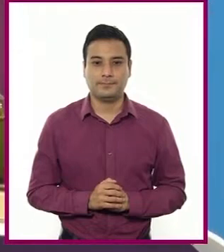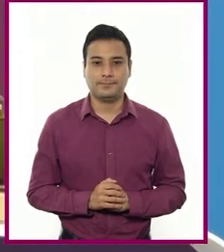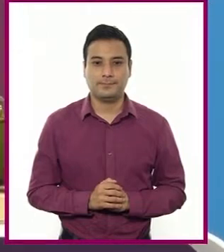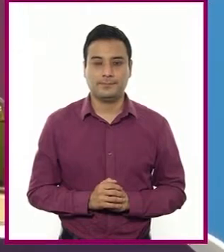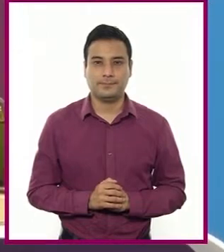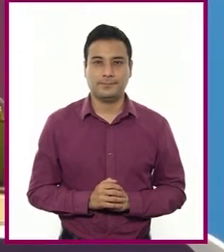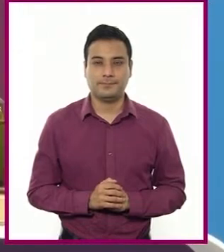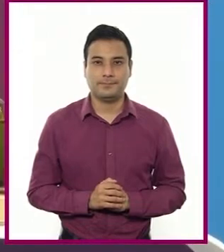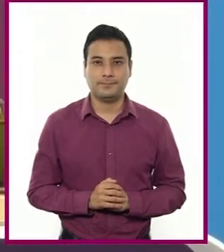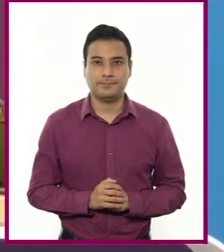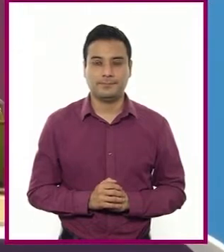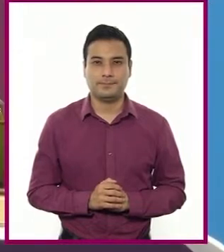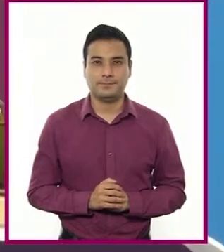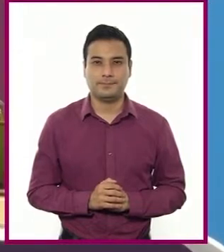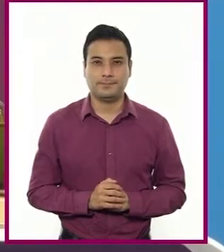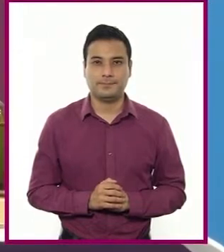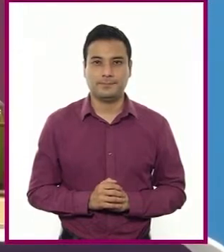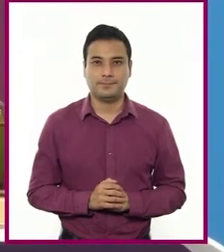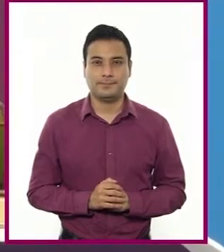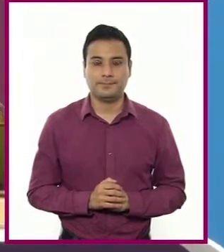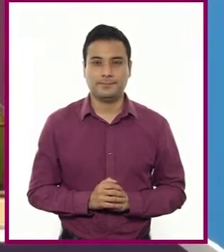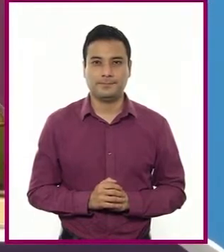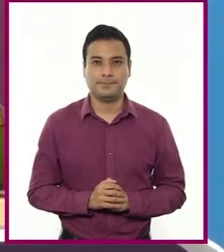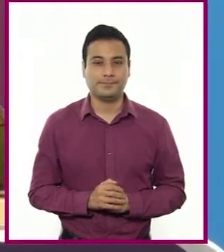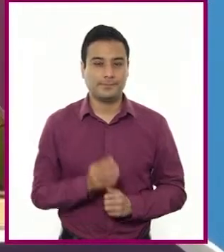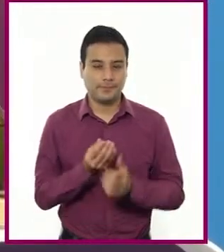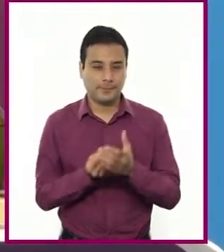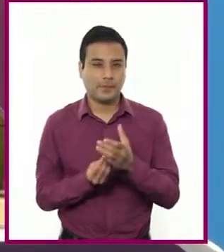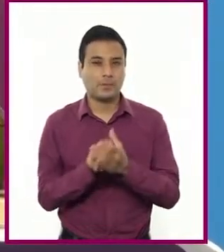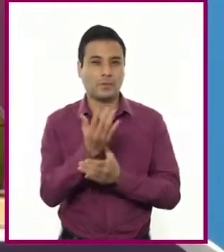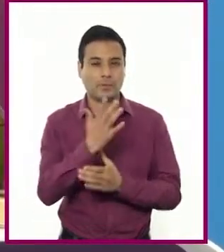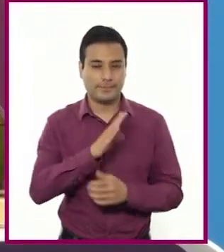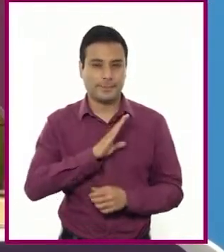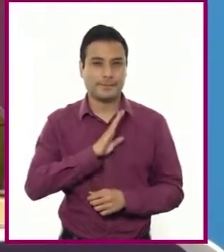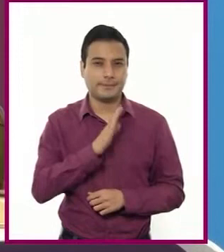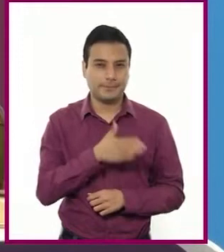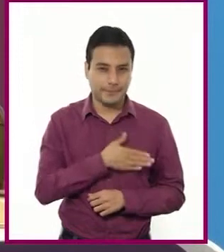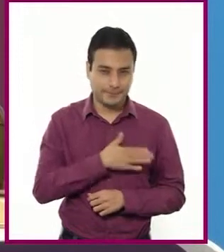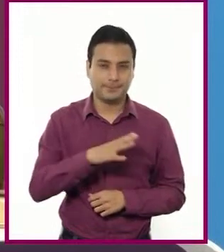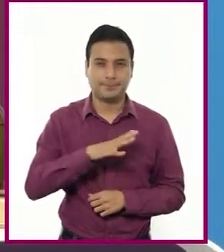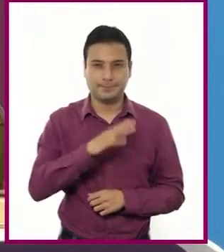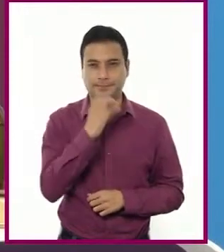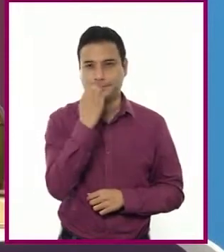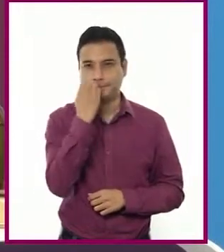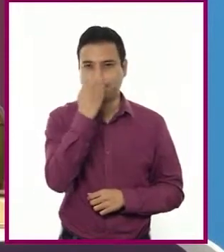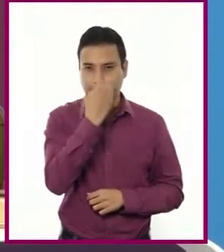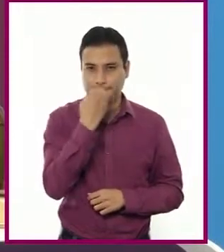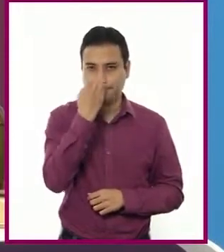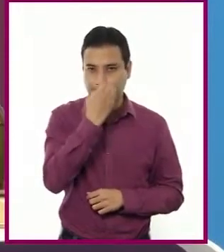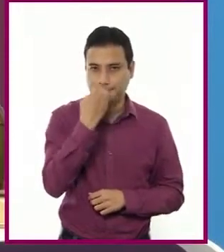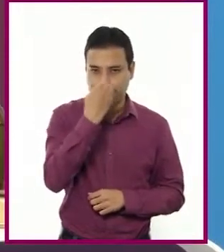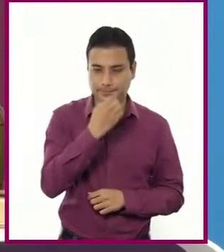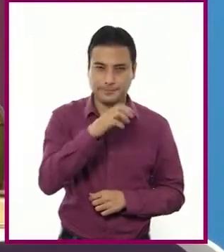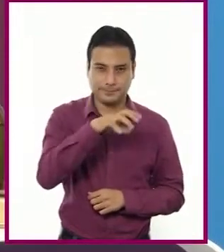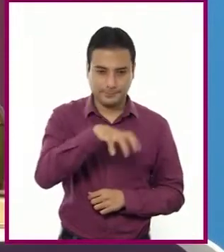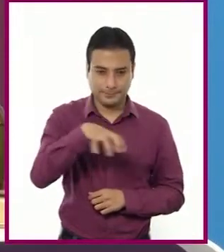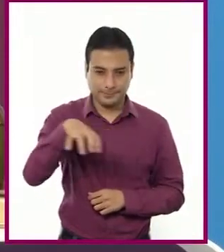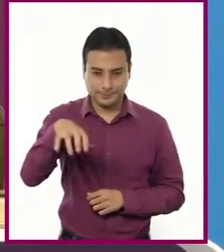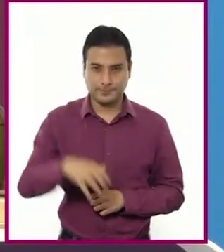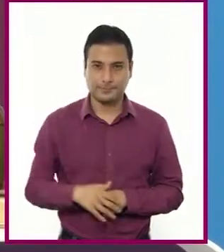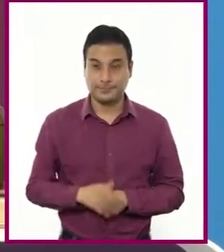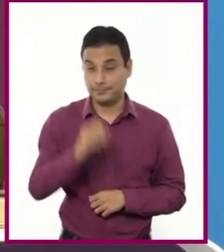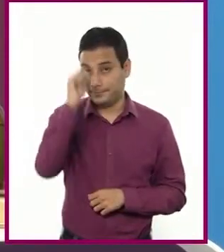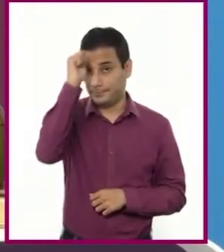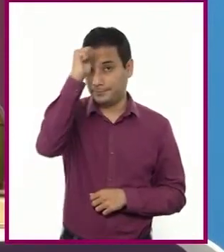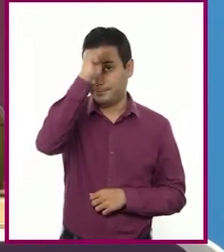En la base de la empresa mendicante, en la Nueva España, se encontraban las escuelas. Según los testimonios de los frailes,